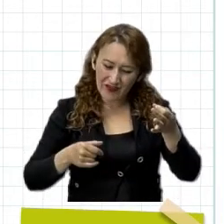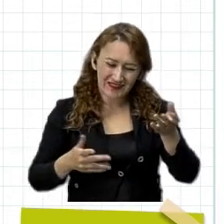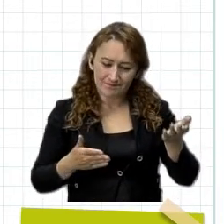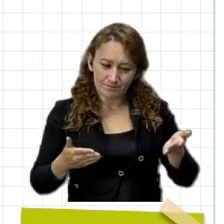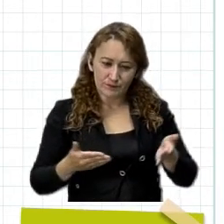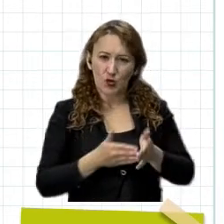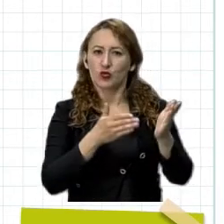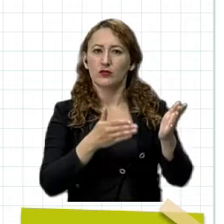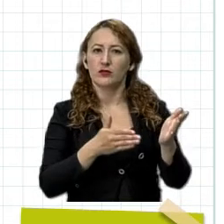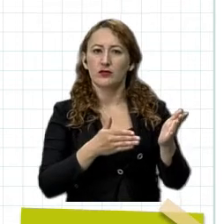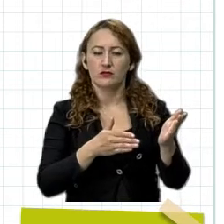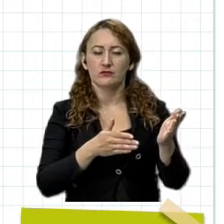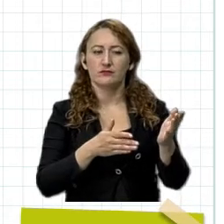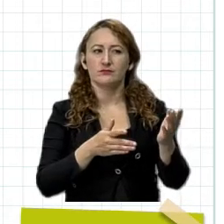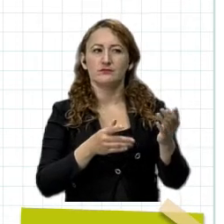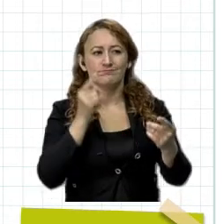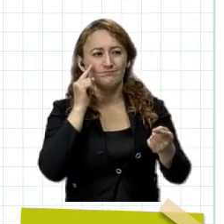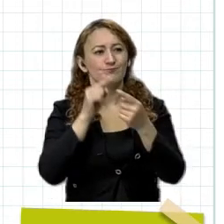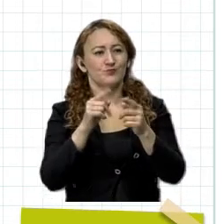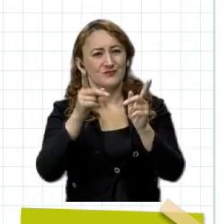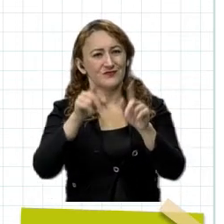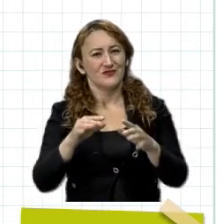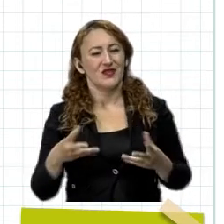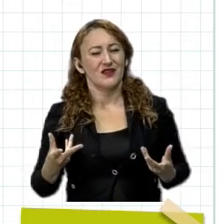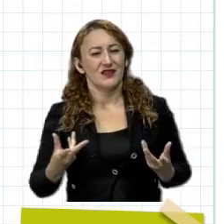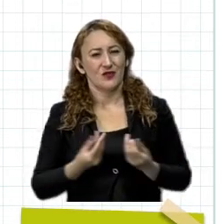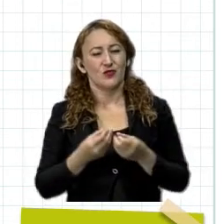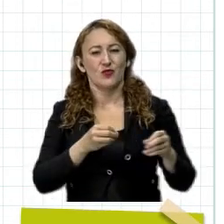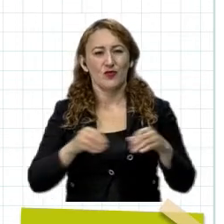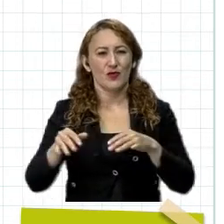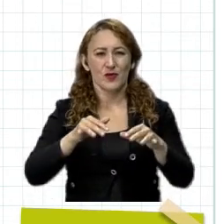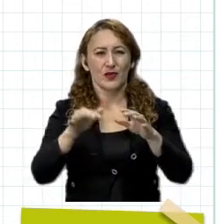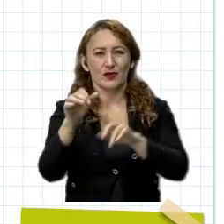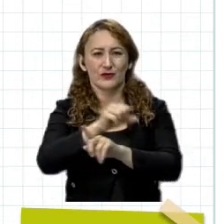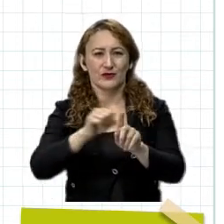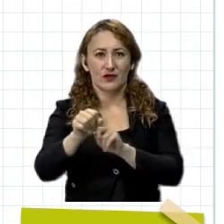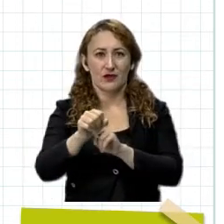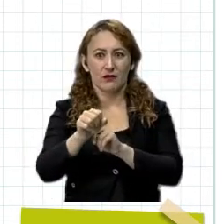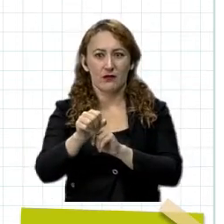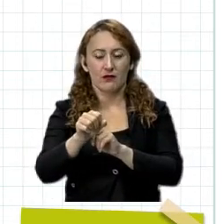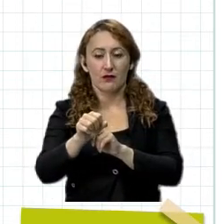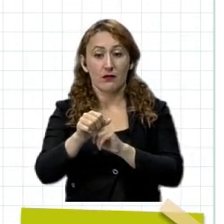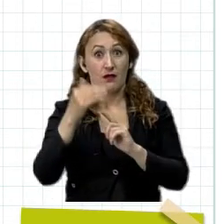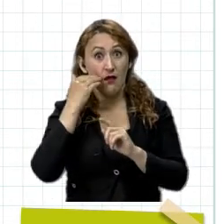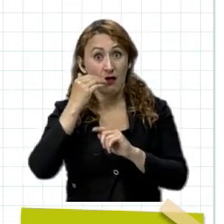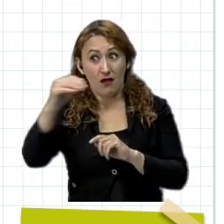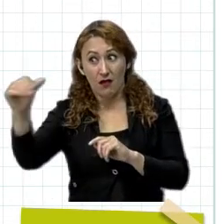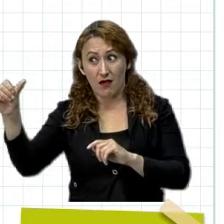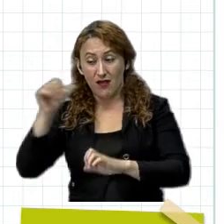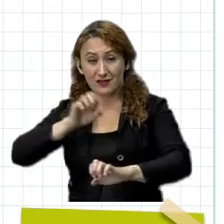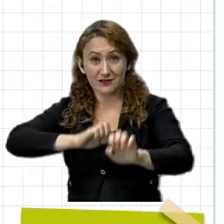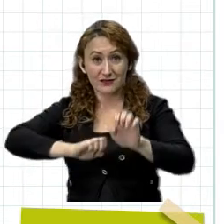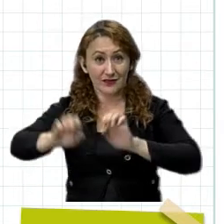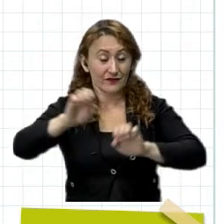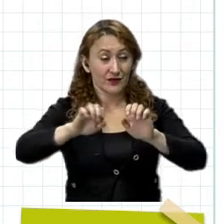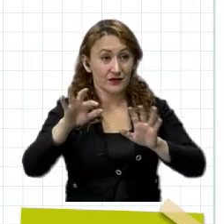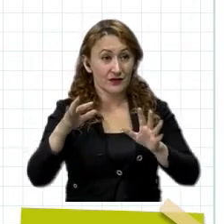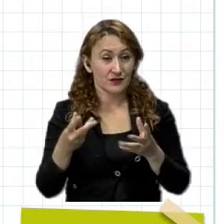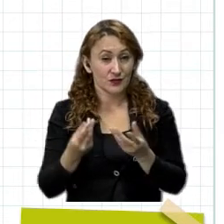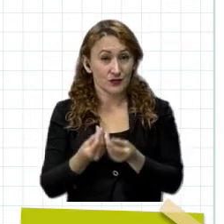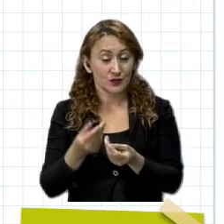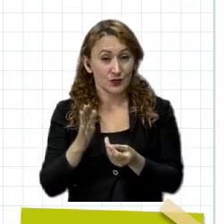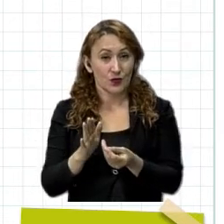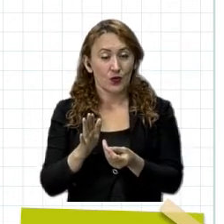ese sentido, también eso sucede en los movimientos sociales. En las agendas feministas, por ejemplo, se han